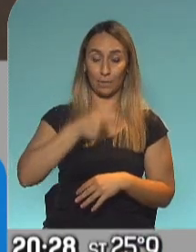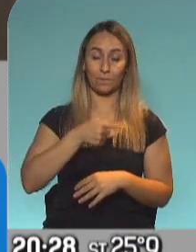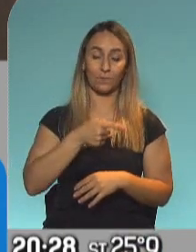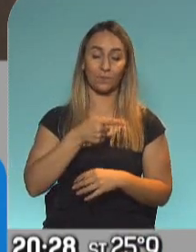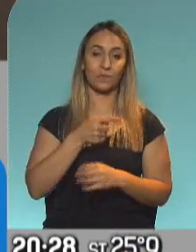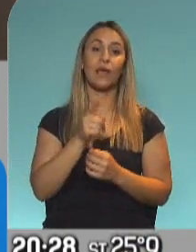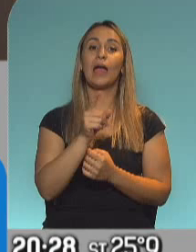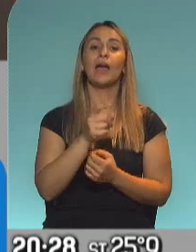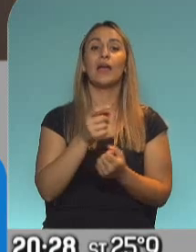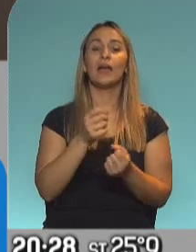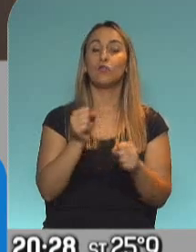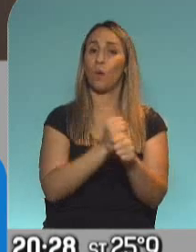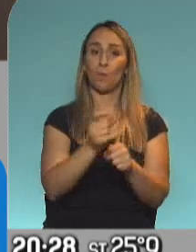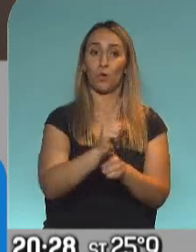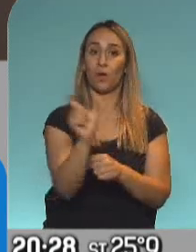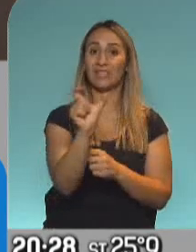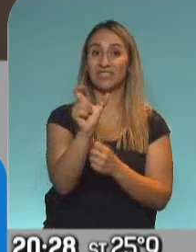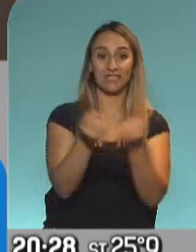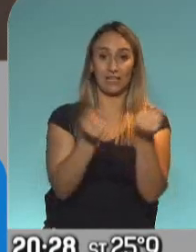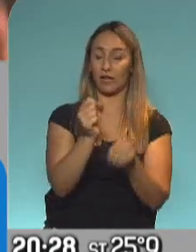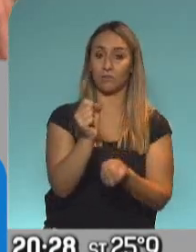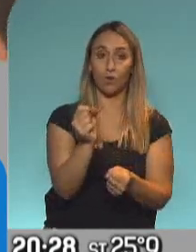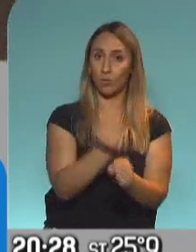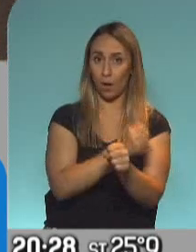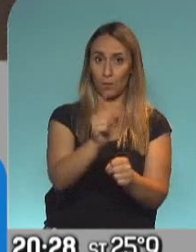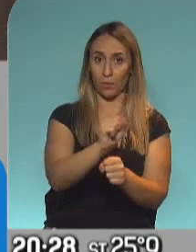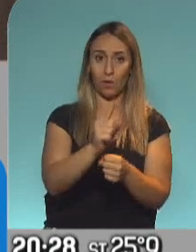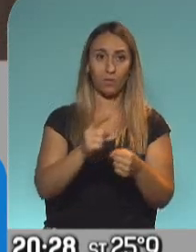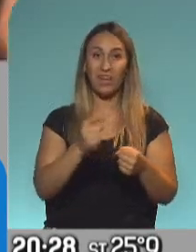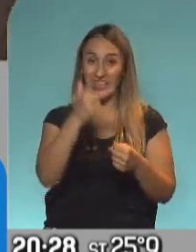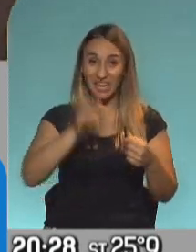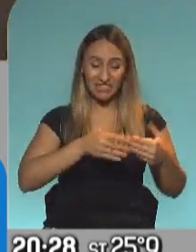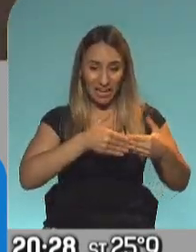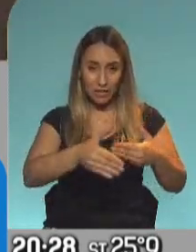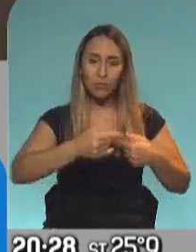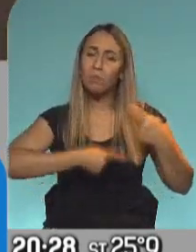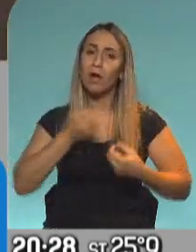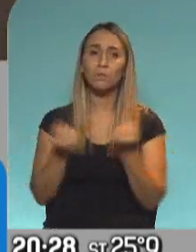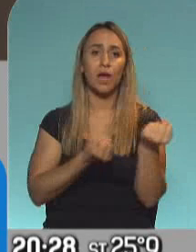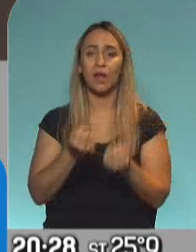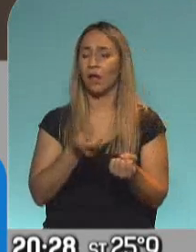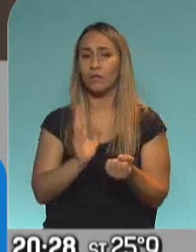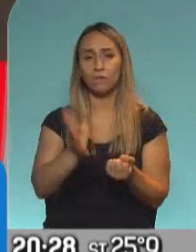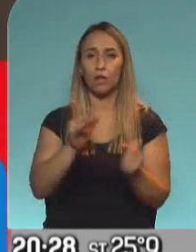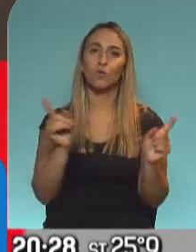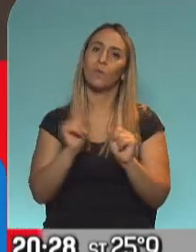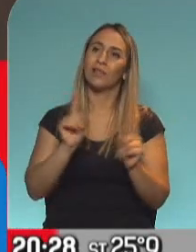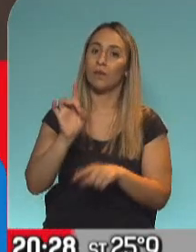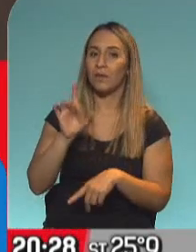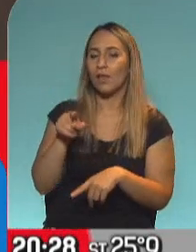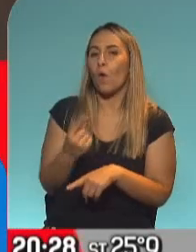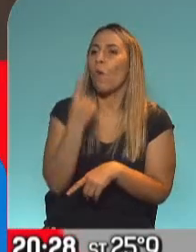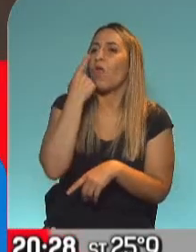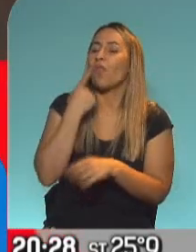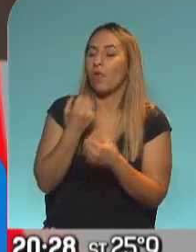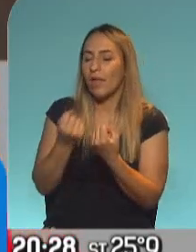aprueban el psicotécnico, manejó desde el 2007 en forma ininterrumpida hasta el día de hoy. No es que manejó el día del hecho. Es más, se le han